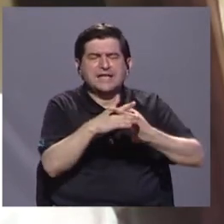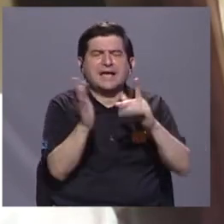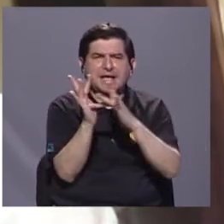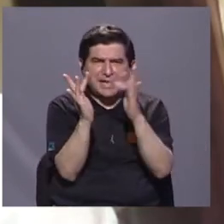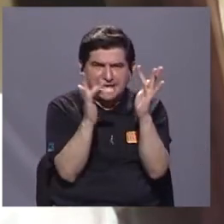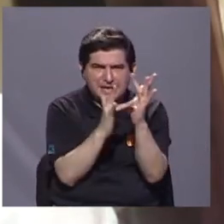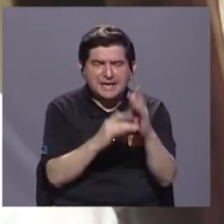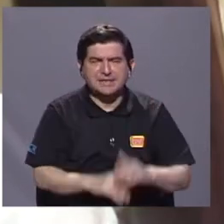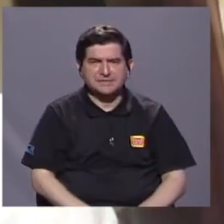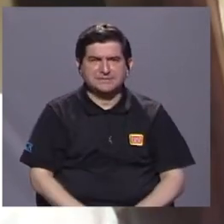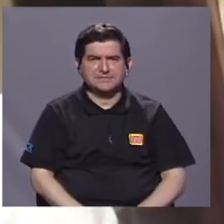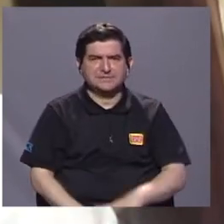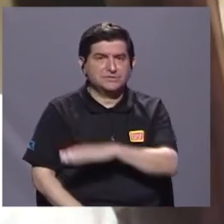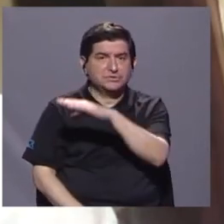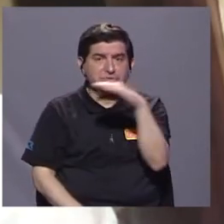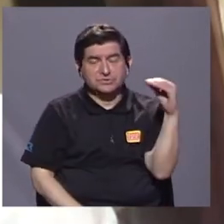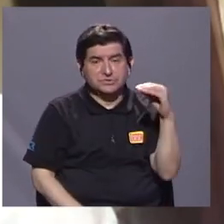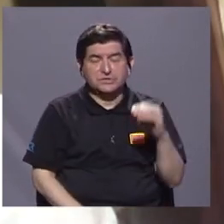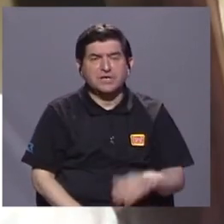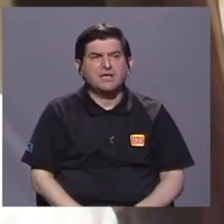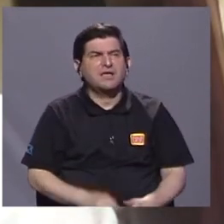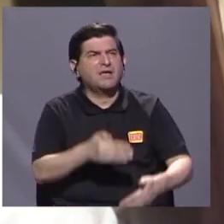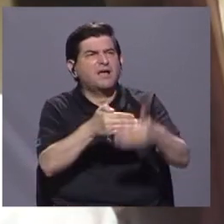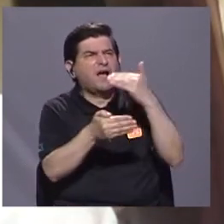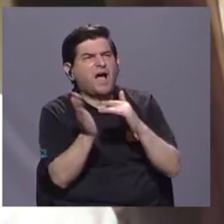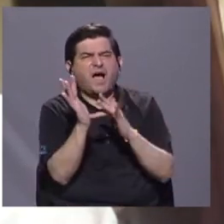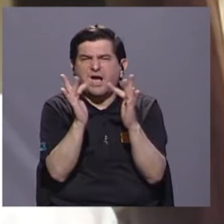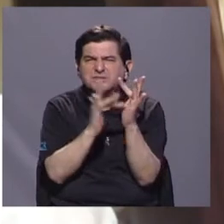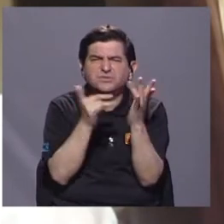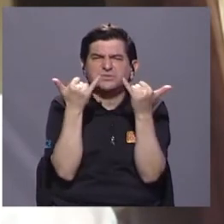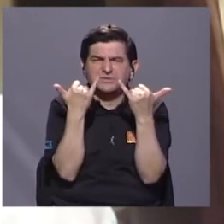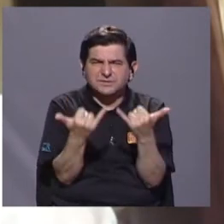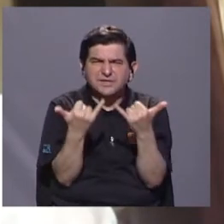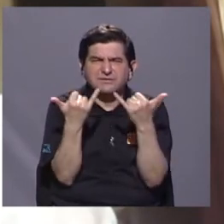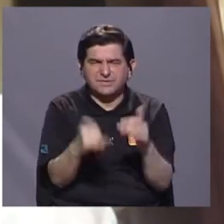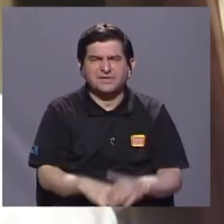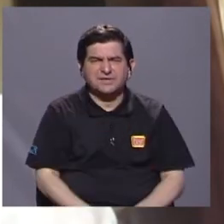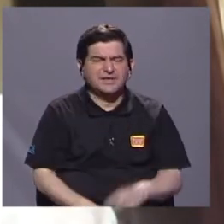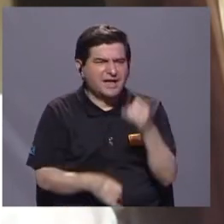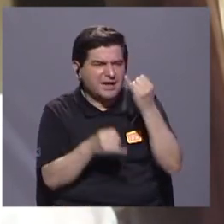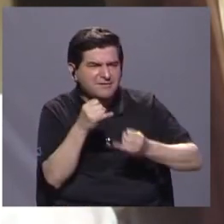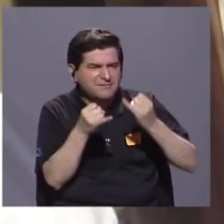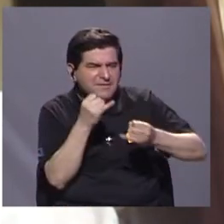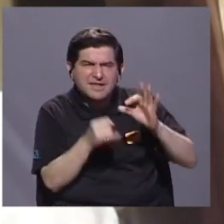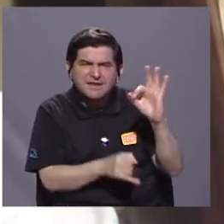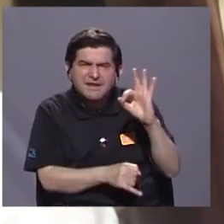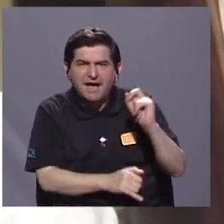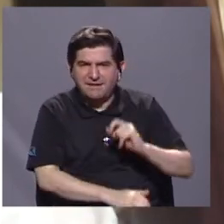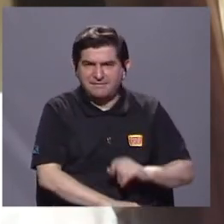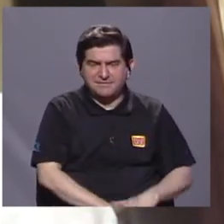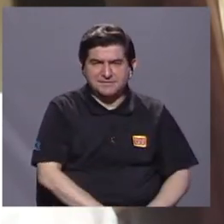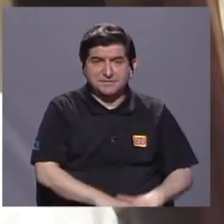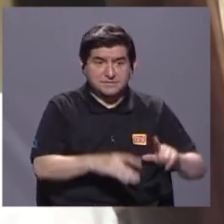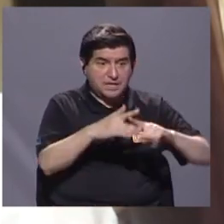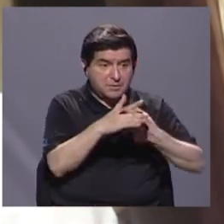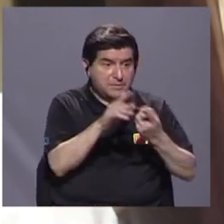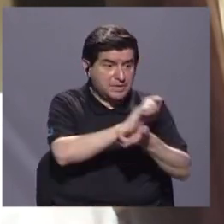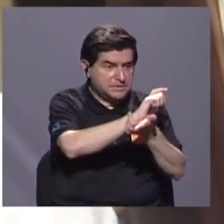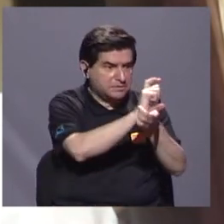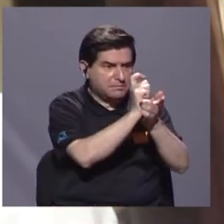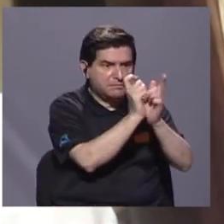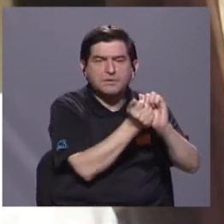y a partir de, digamos, antitos de abril, tal vez ya para finales de febrero, empieza a haber un